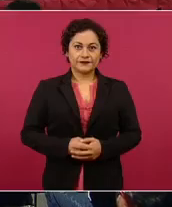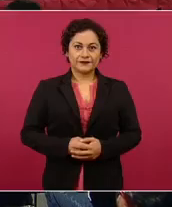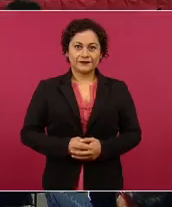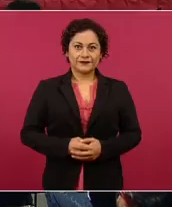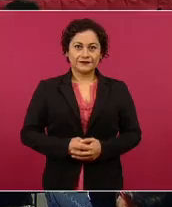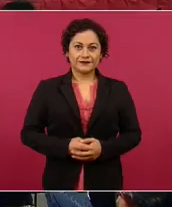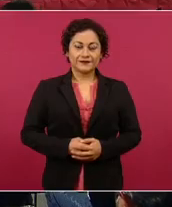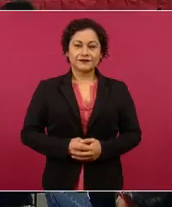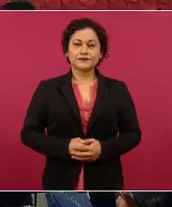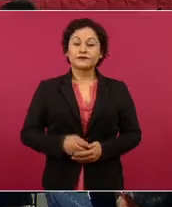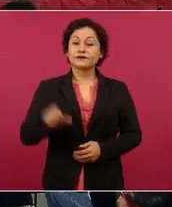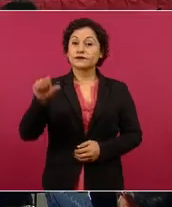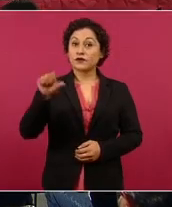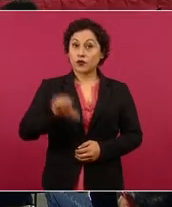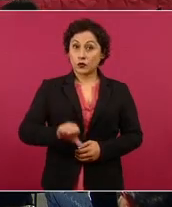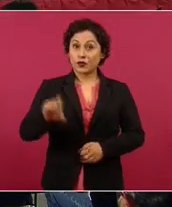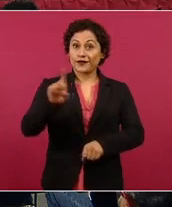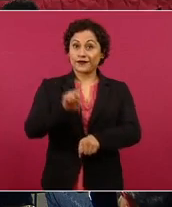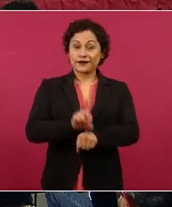informar